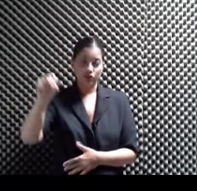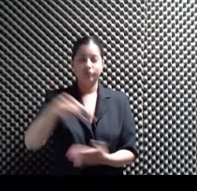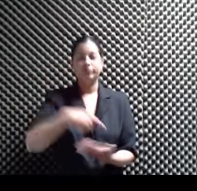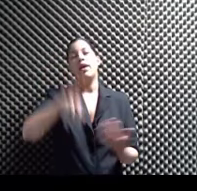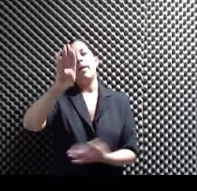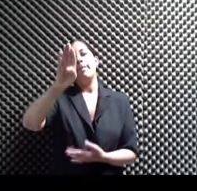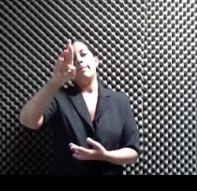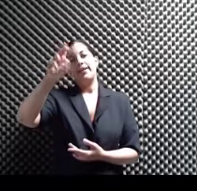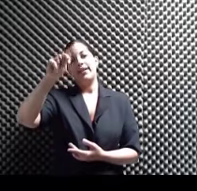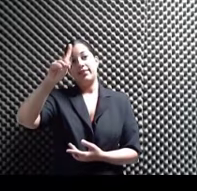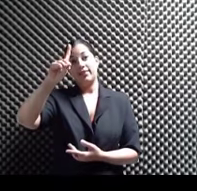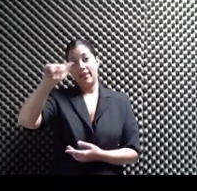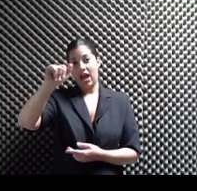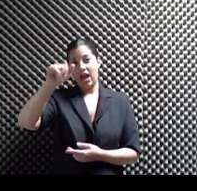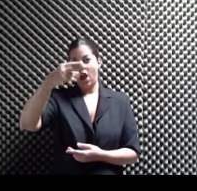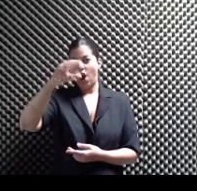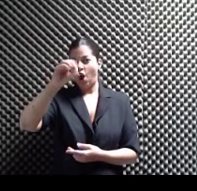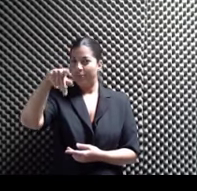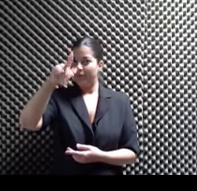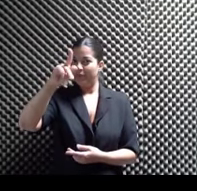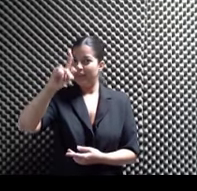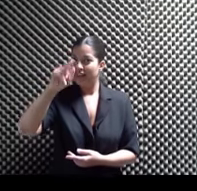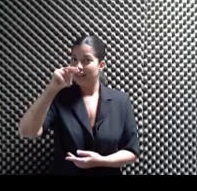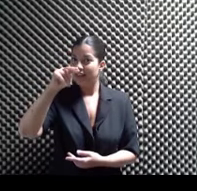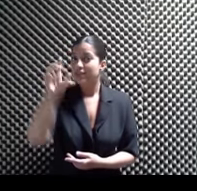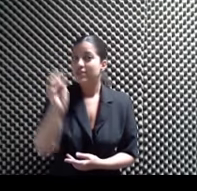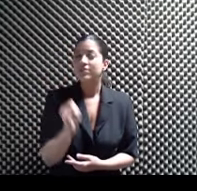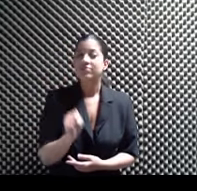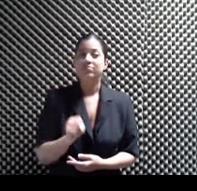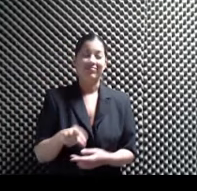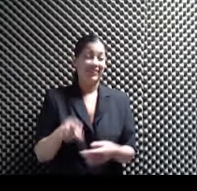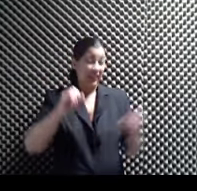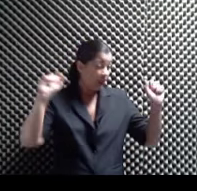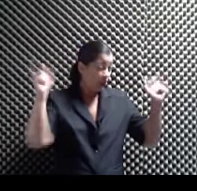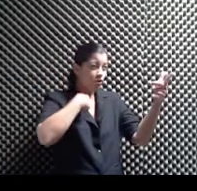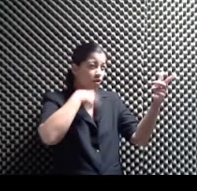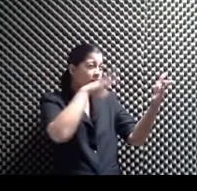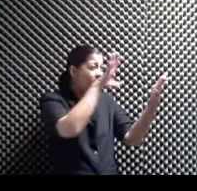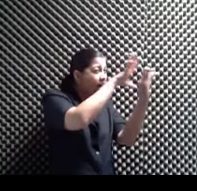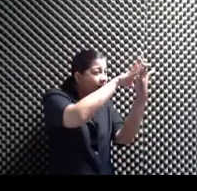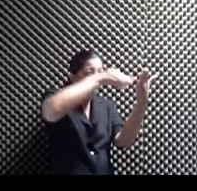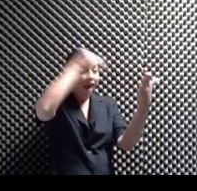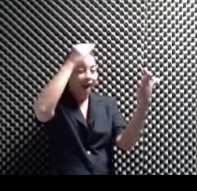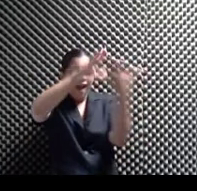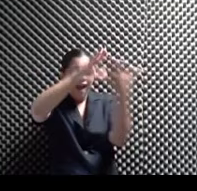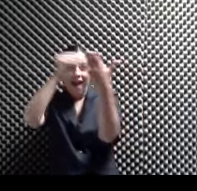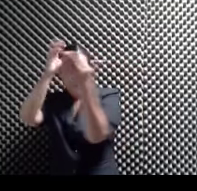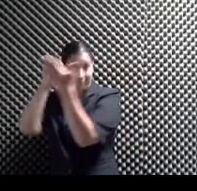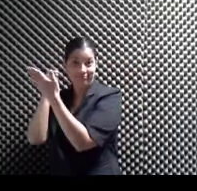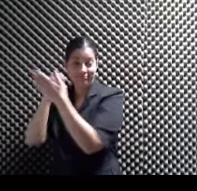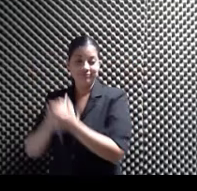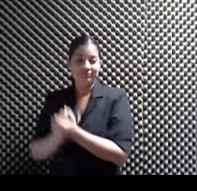absorbiendo De todo De todo De todo Porque yo creo Que lo más interesante Que uno tiene Cuando uno toca Para otra gente